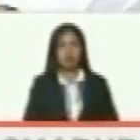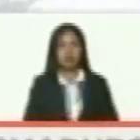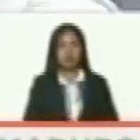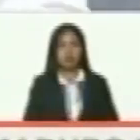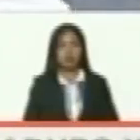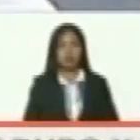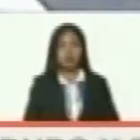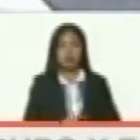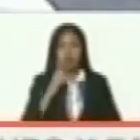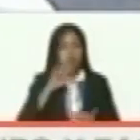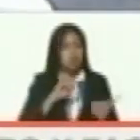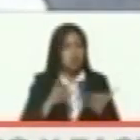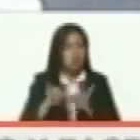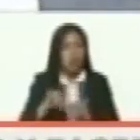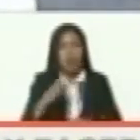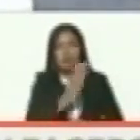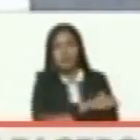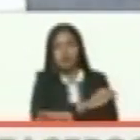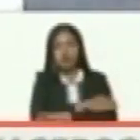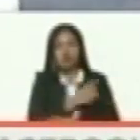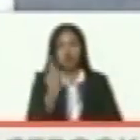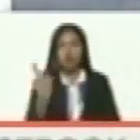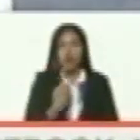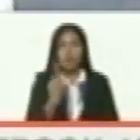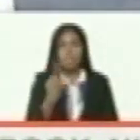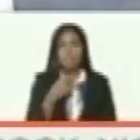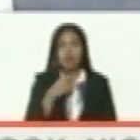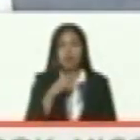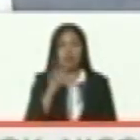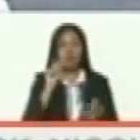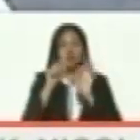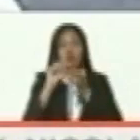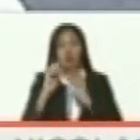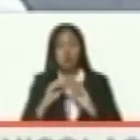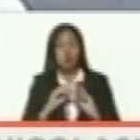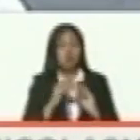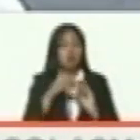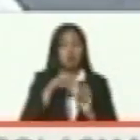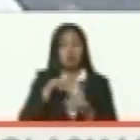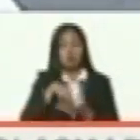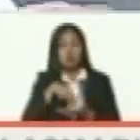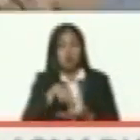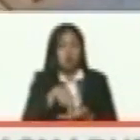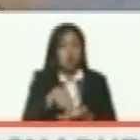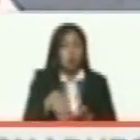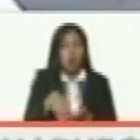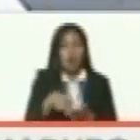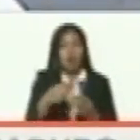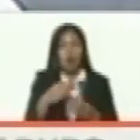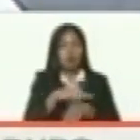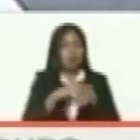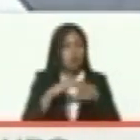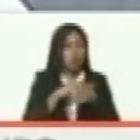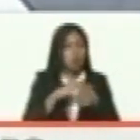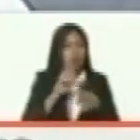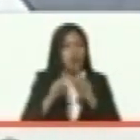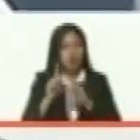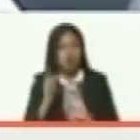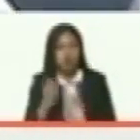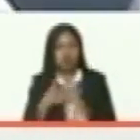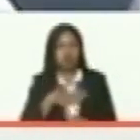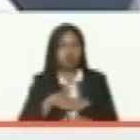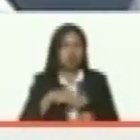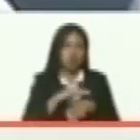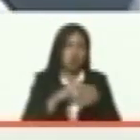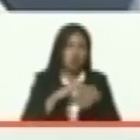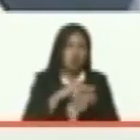Así son. La derecha tiene puro patiquín, puro muñequito de torta, con el perdón de los muñequitos de torta,